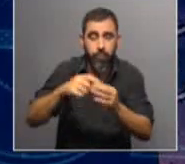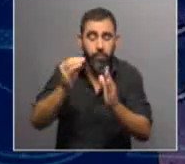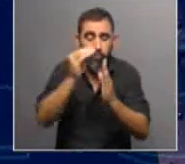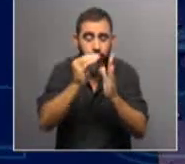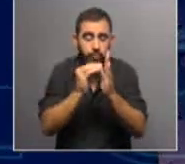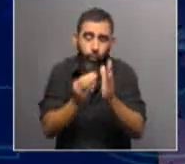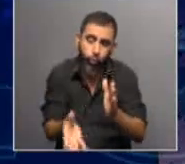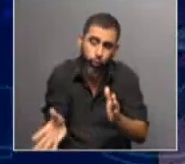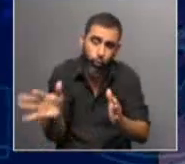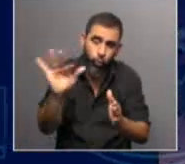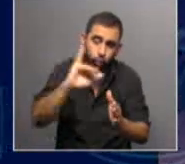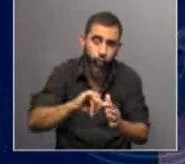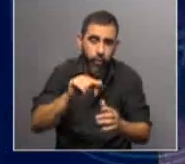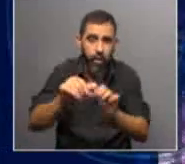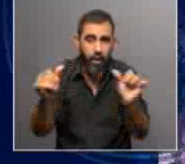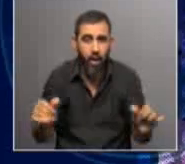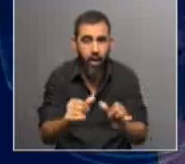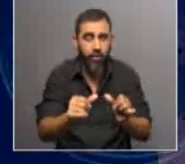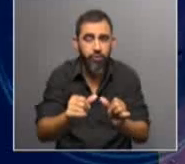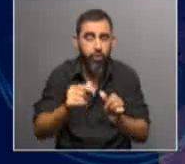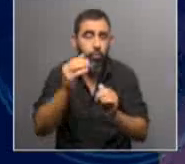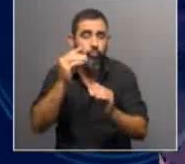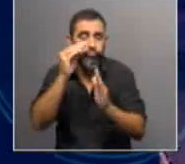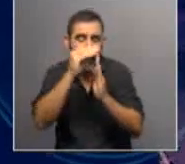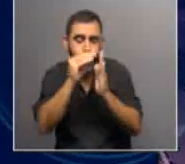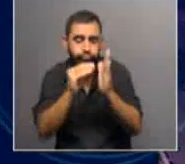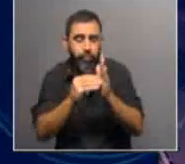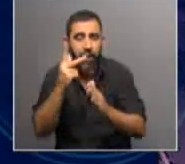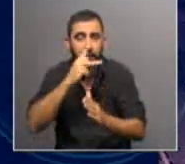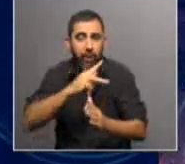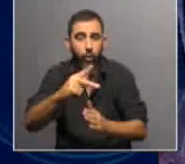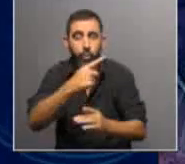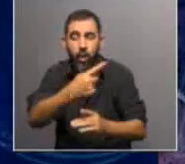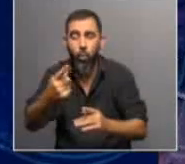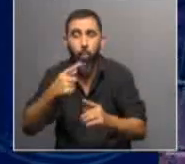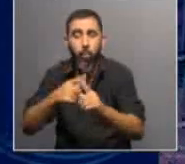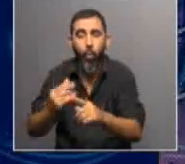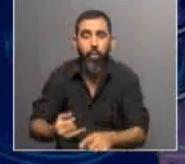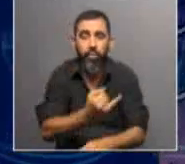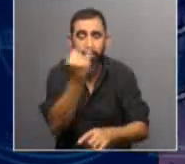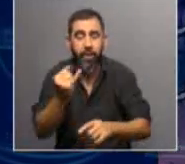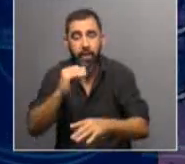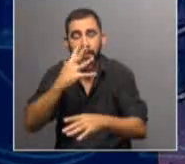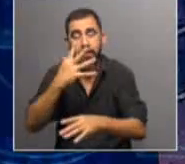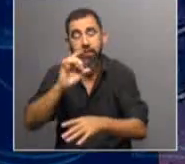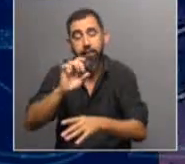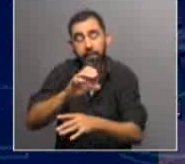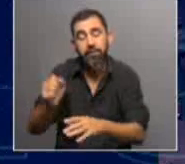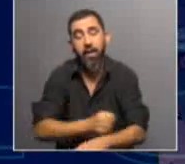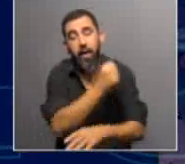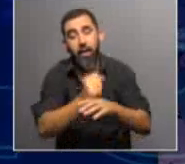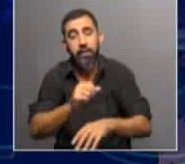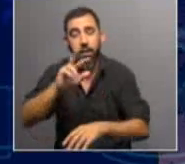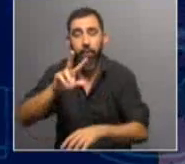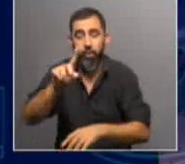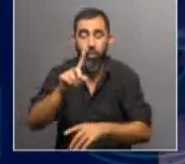lo que va corriendo. Y ahí se va haciendo un ranqueo de todos los kilómetros que se van haciendo día por día, desde el 15 hasta el 21. Para